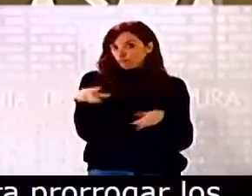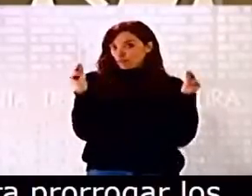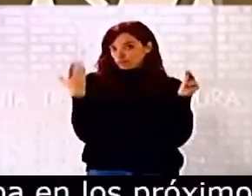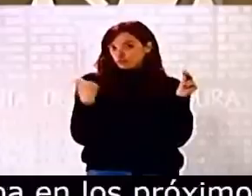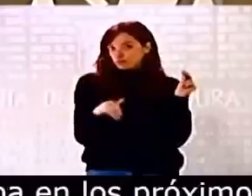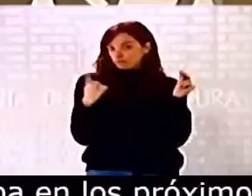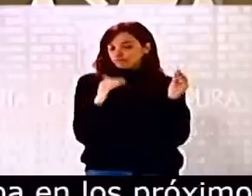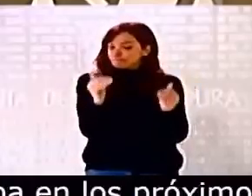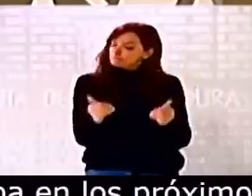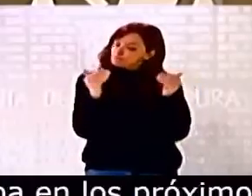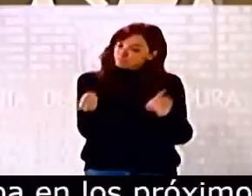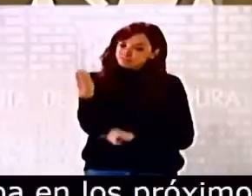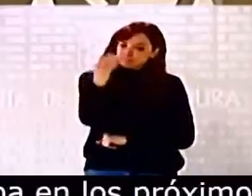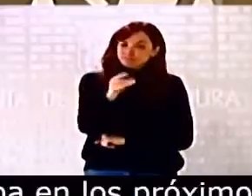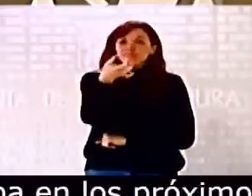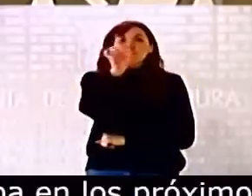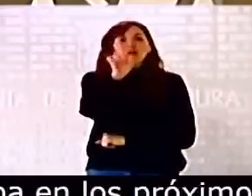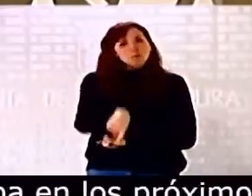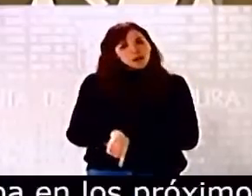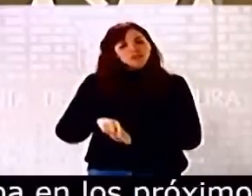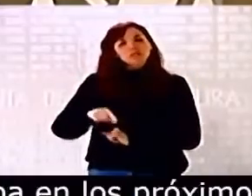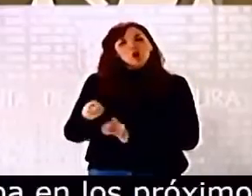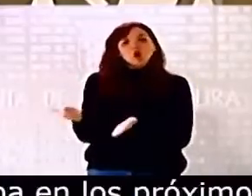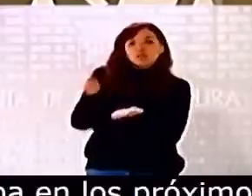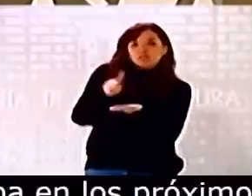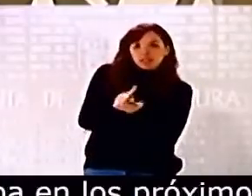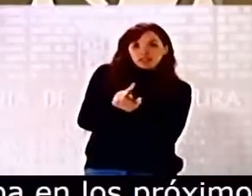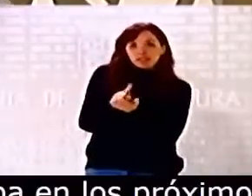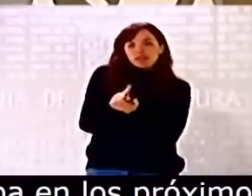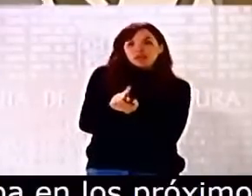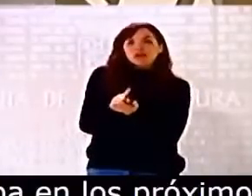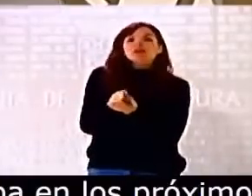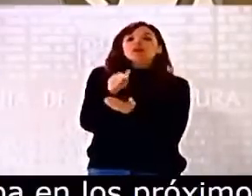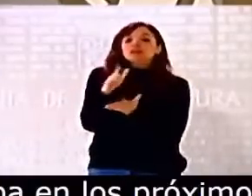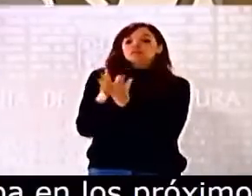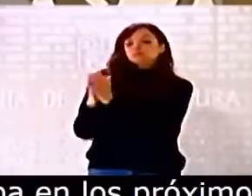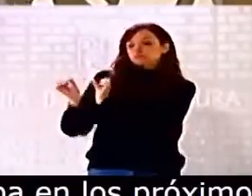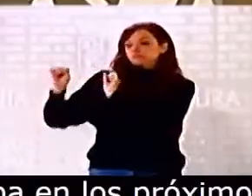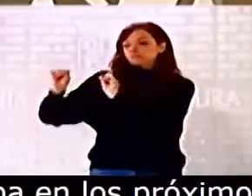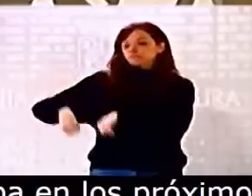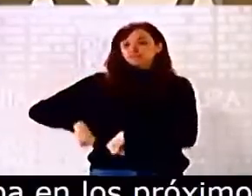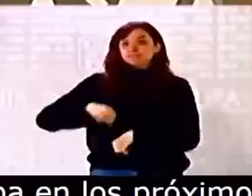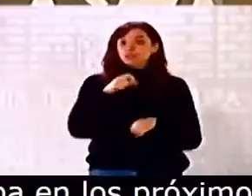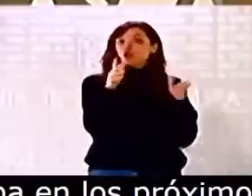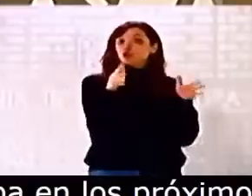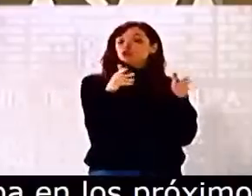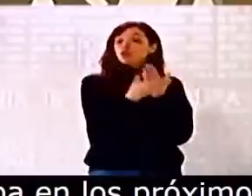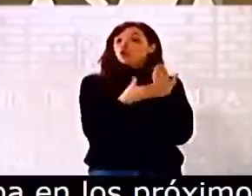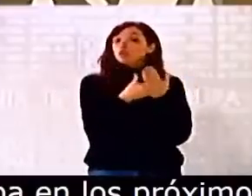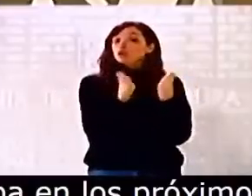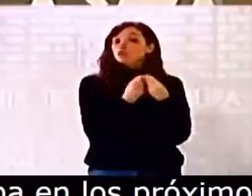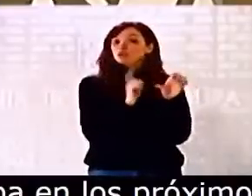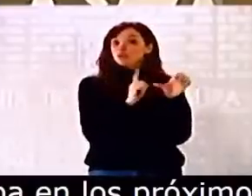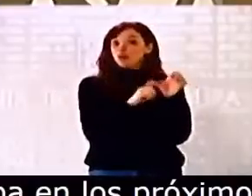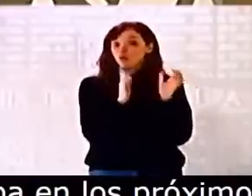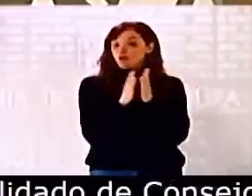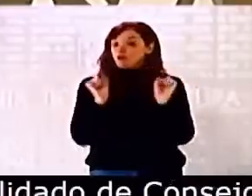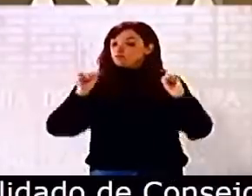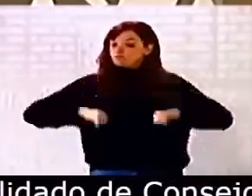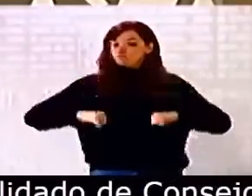como también renovaremos el acuerdo consolidado de Consejo de Gobierno de la Junta de Extremadura, donde